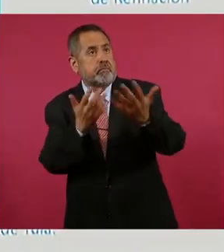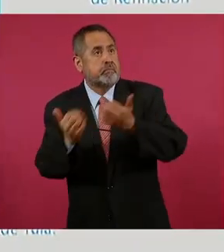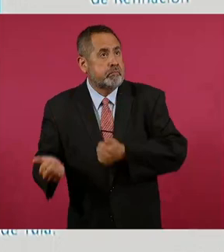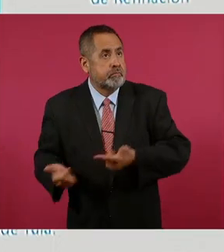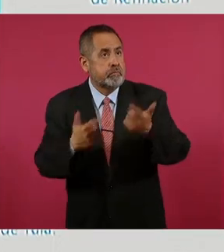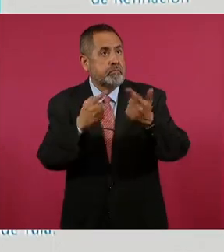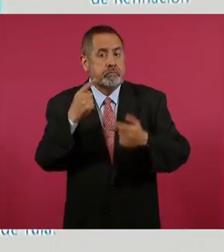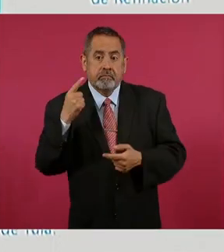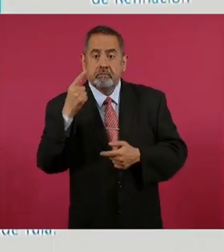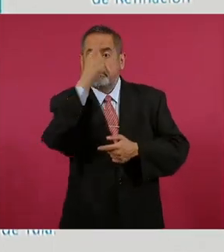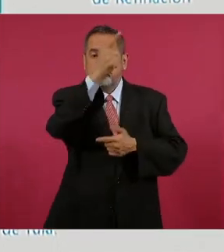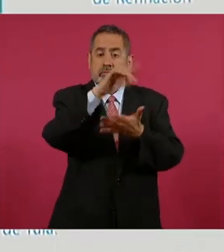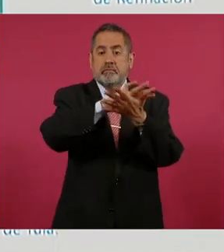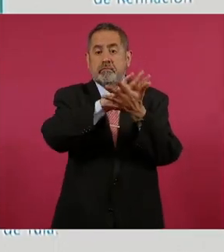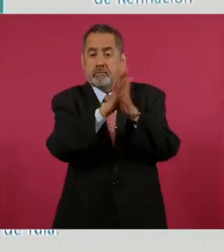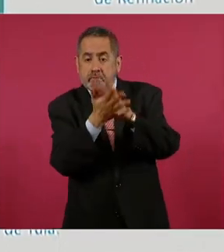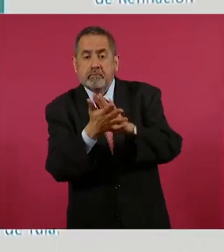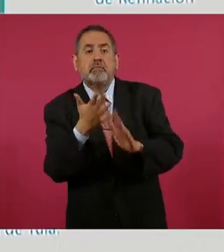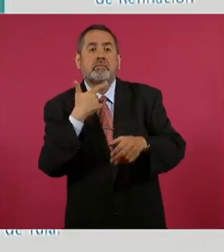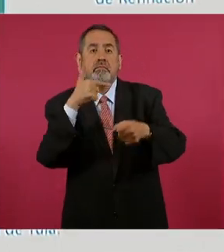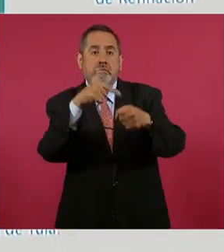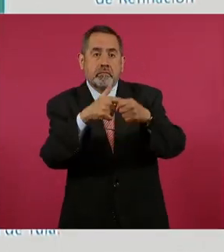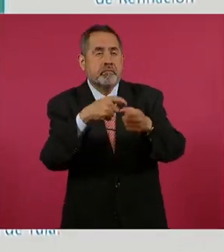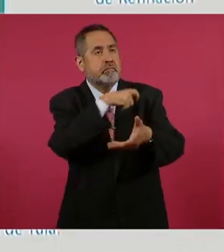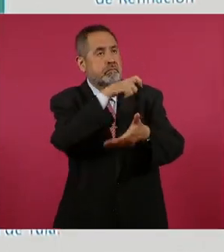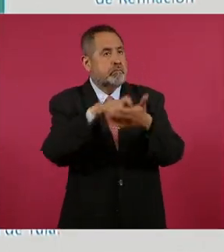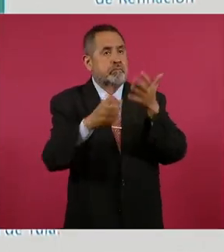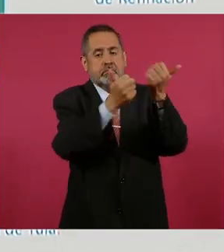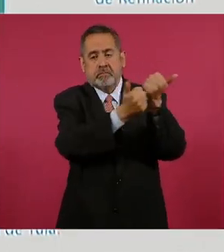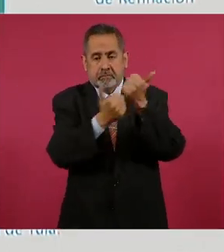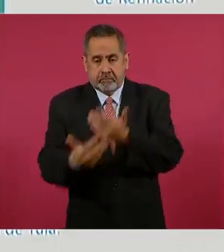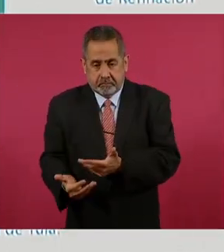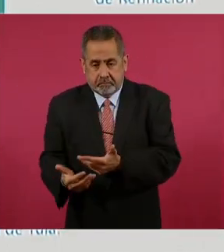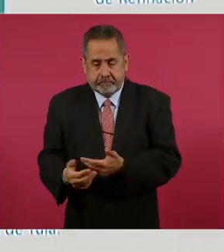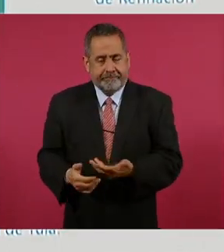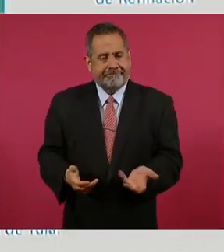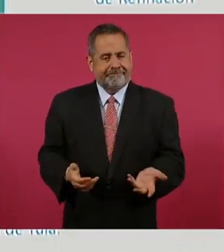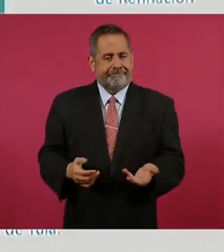gasolinas. Con Salinas de Gortari